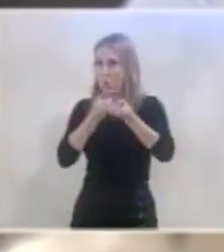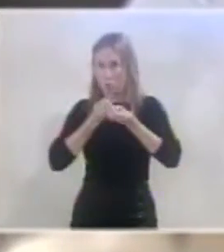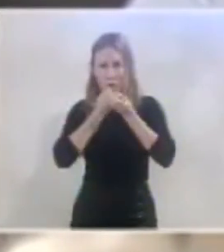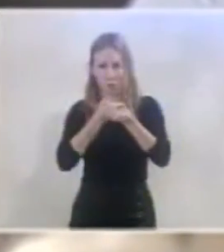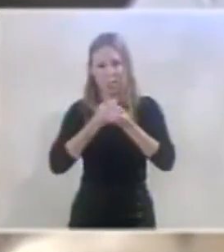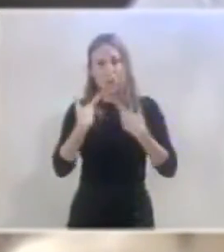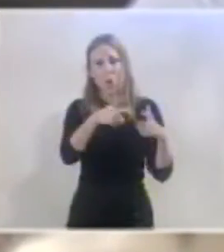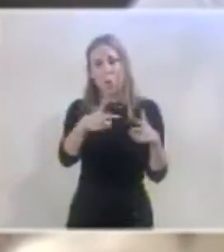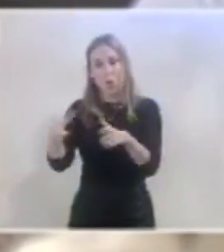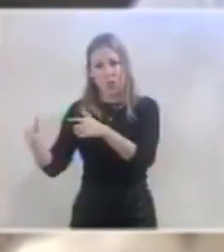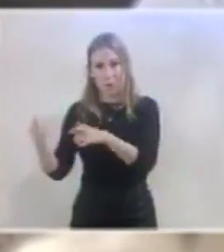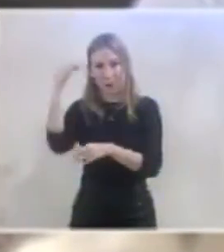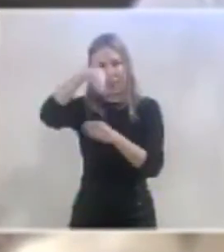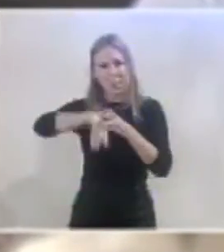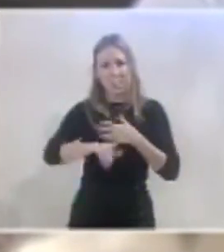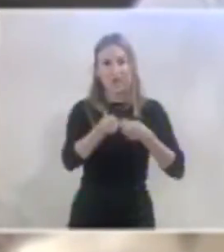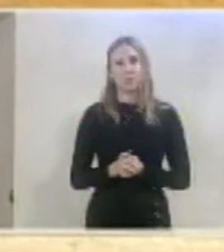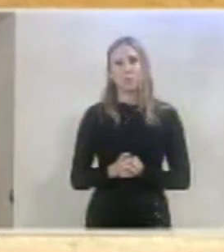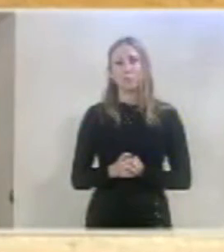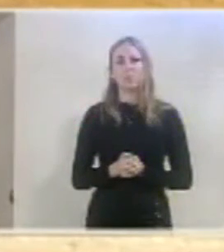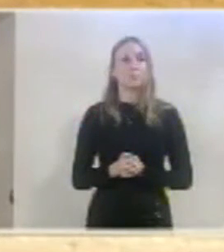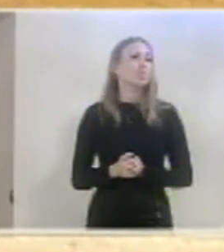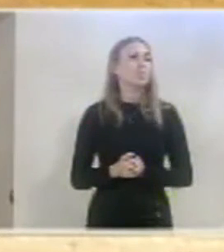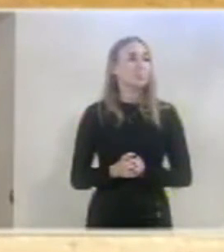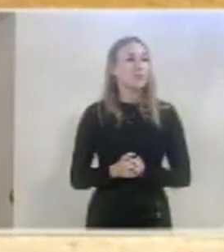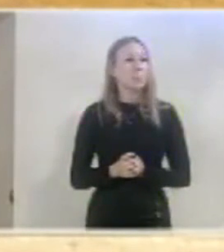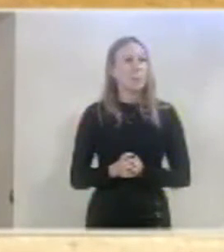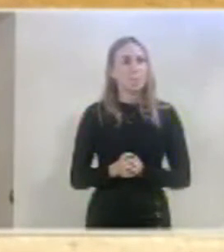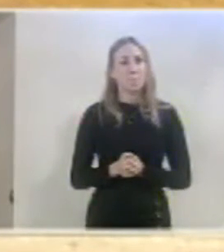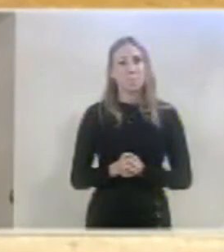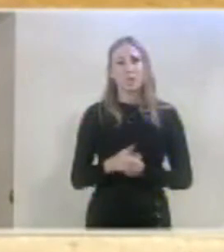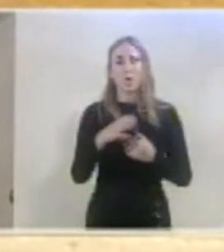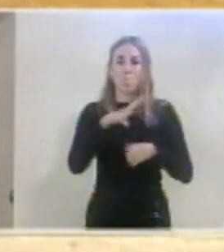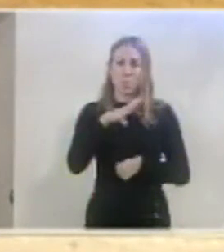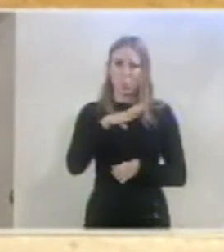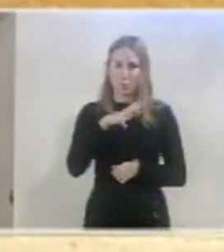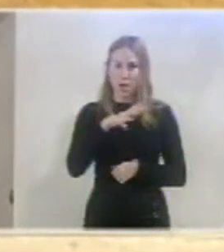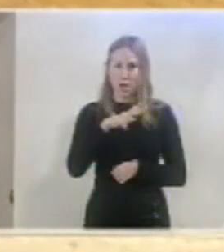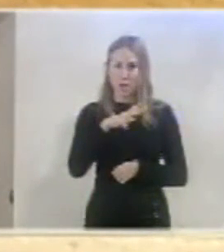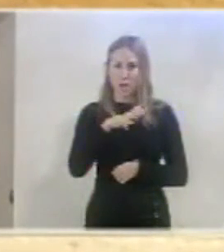créditos para el pago de facturas del área de familia y para la iluminación navideña.